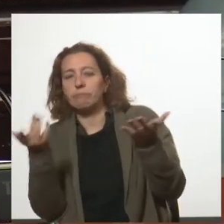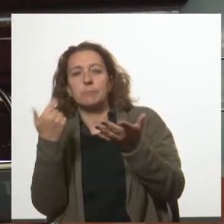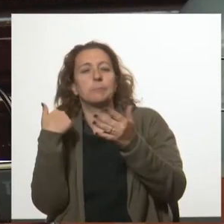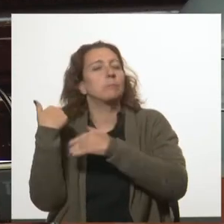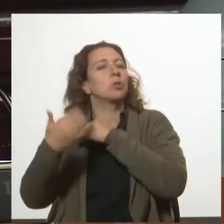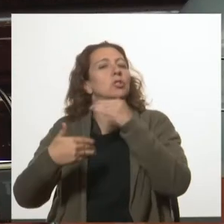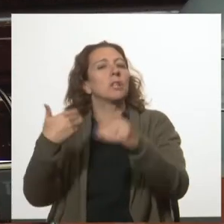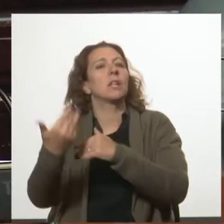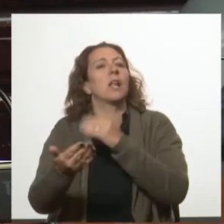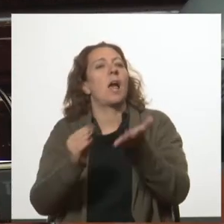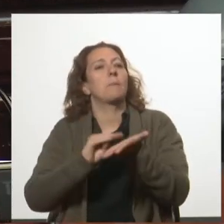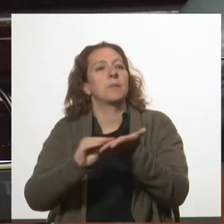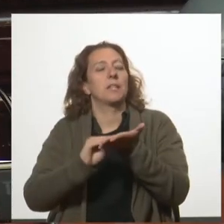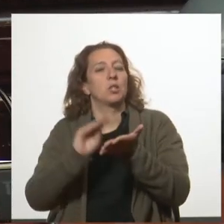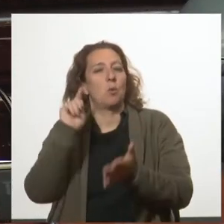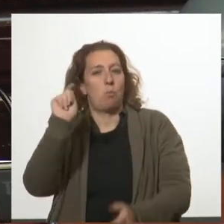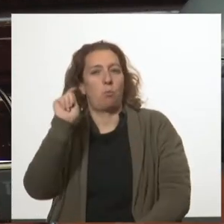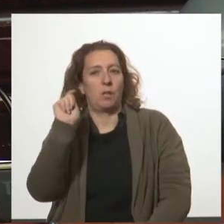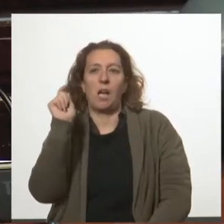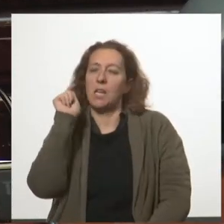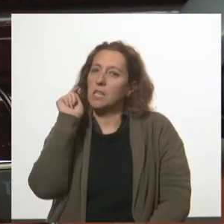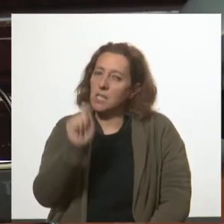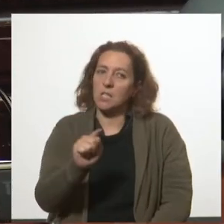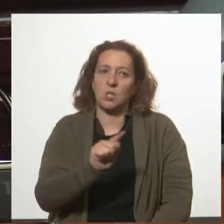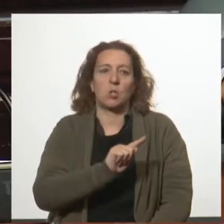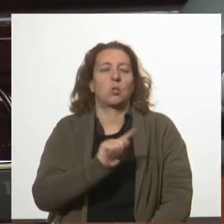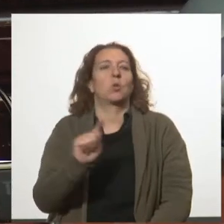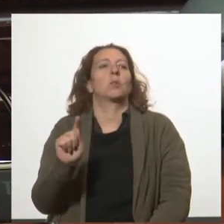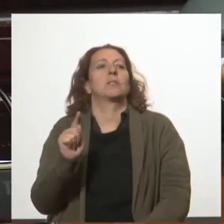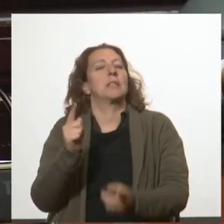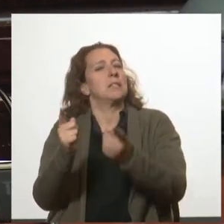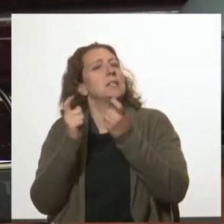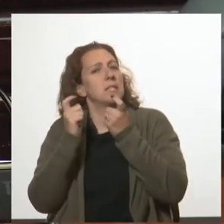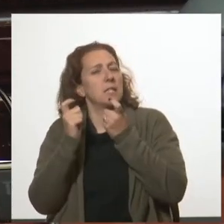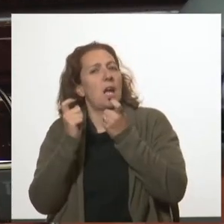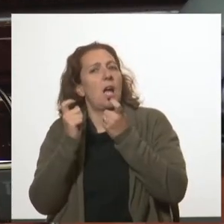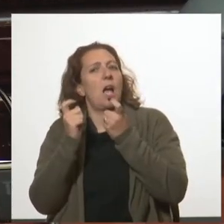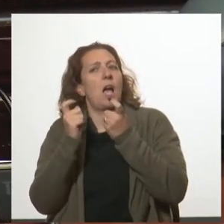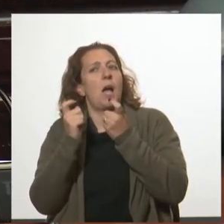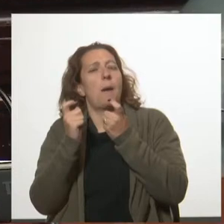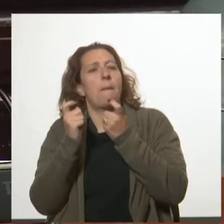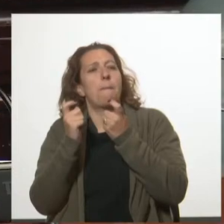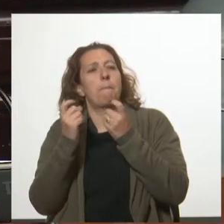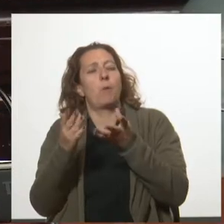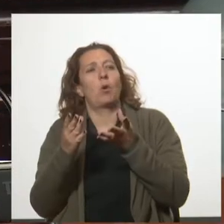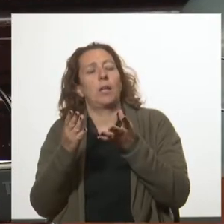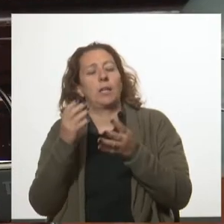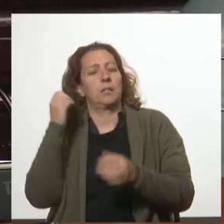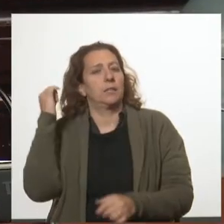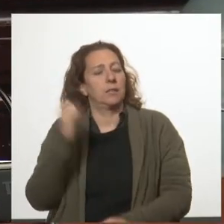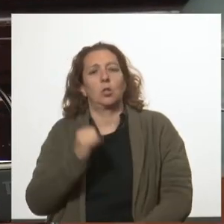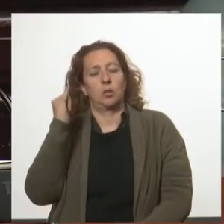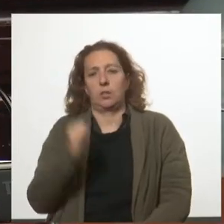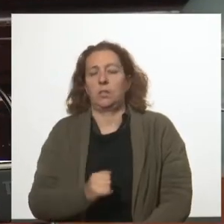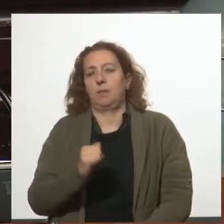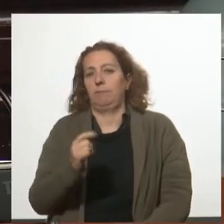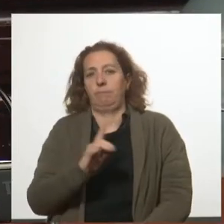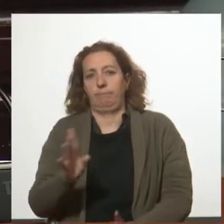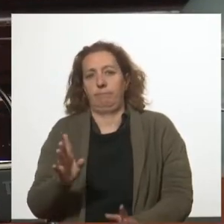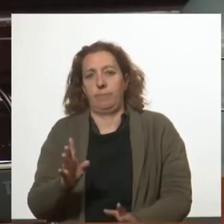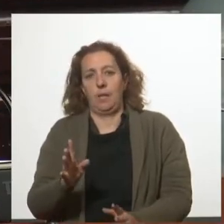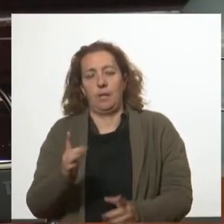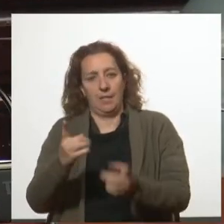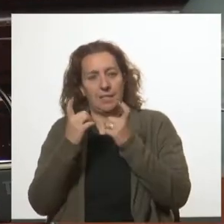procederes en la administración pública y eso no sólo es necesario sino que es imprescindible muchas